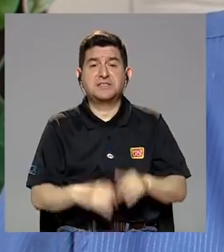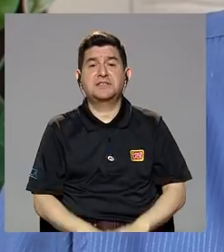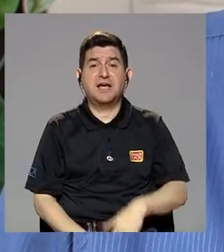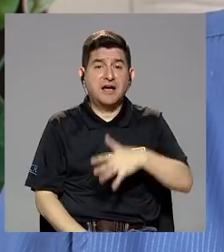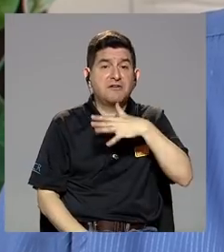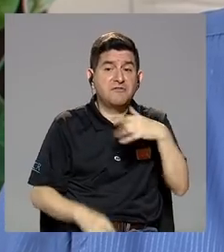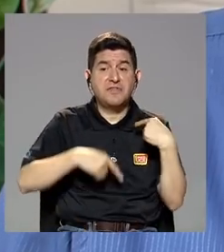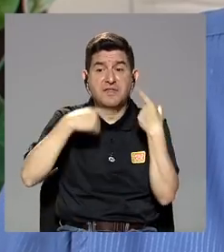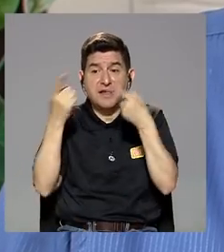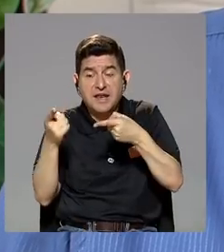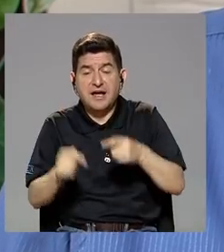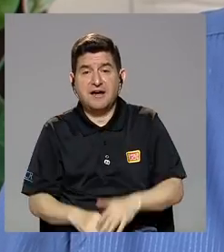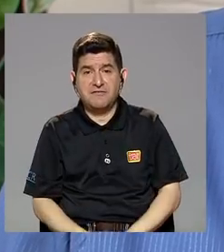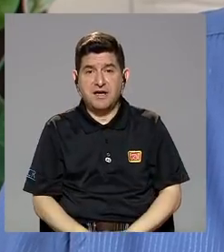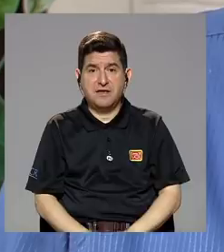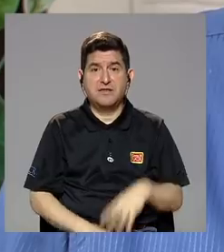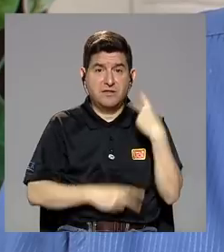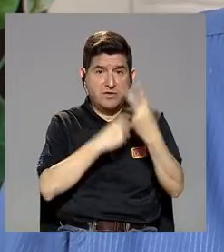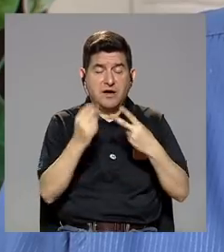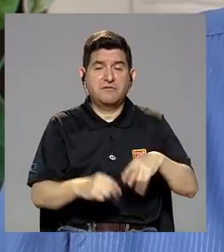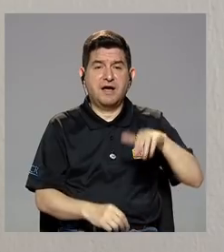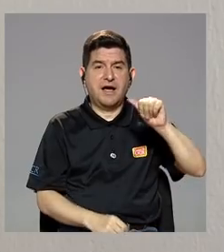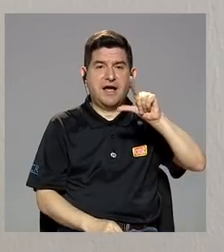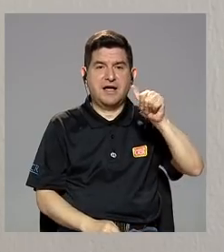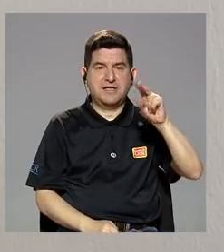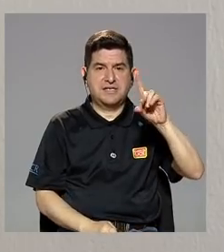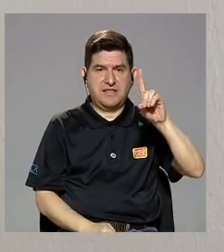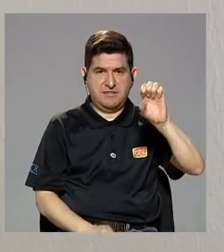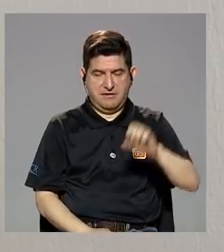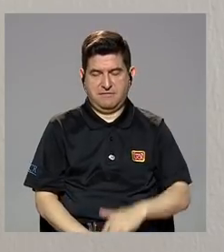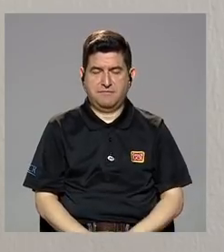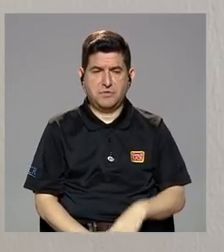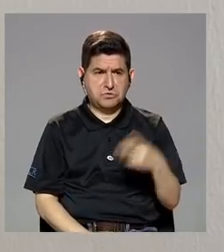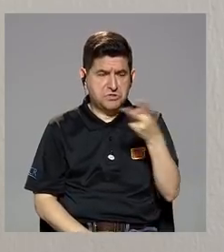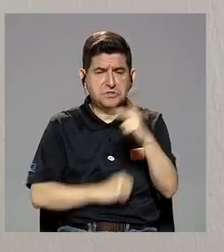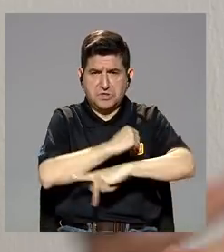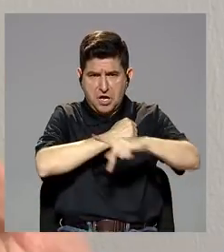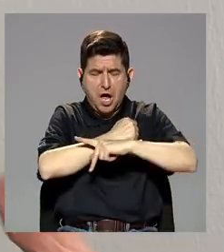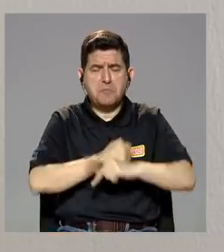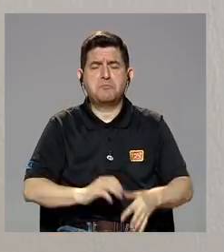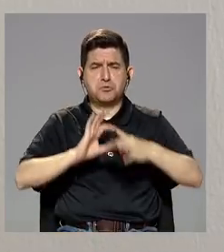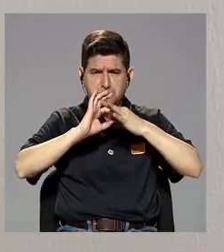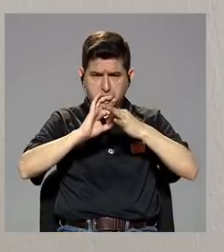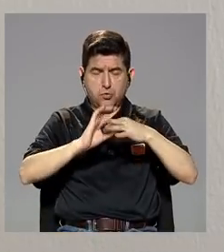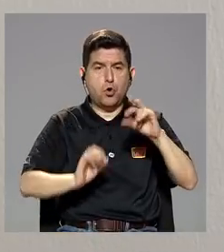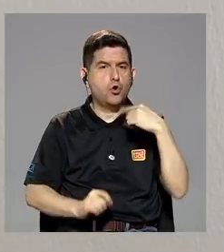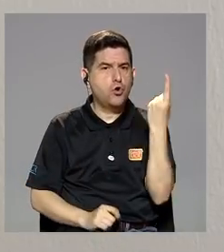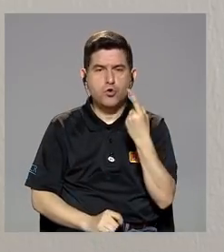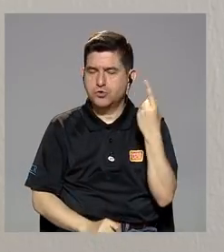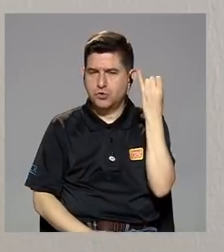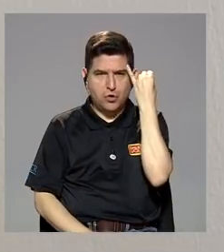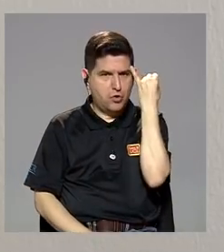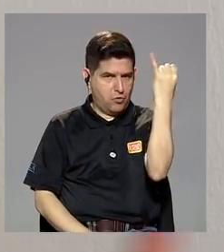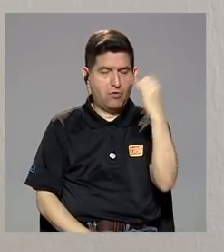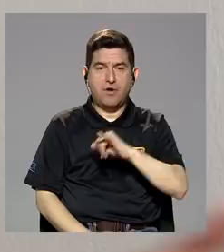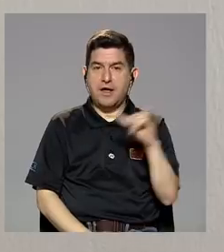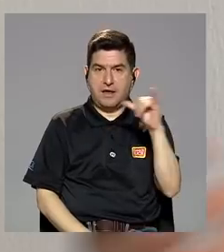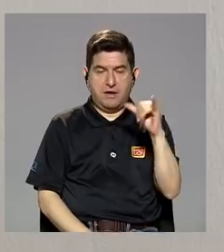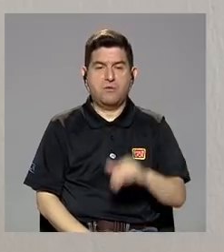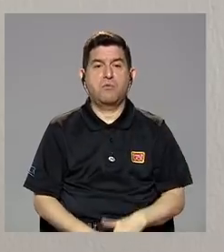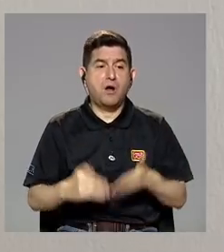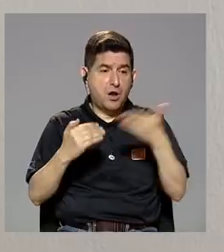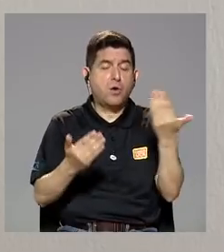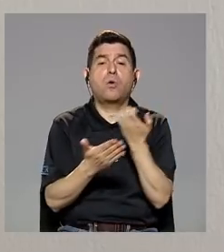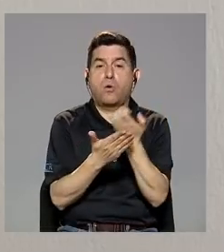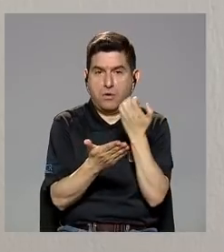entonces había una gran compenetración de los dos países no sólo del punto de vista ideológico sino que también de